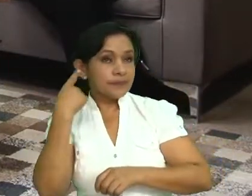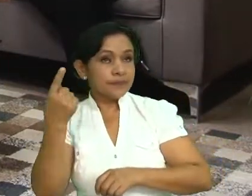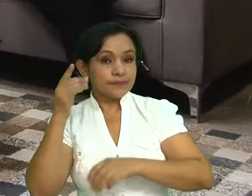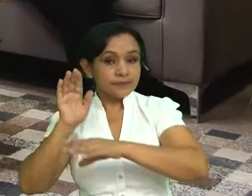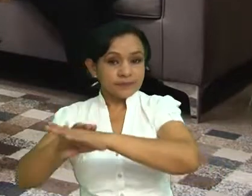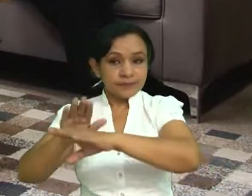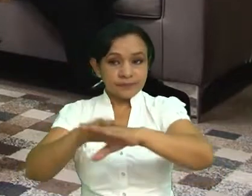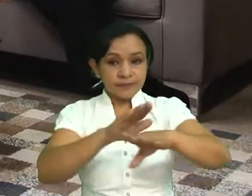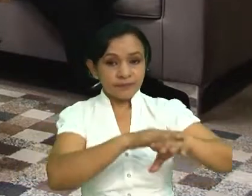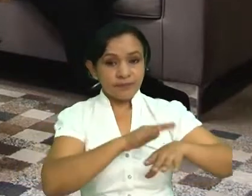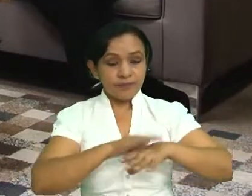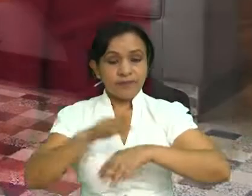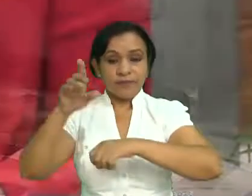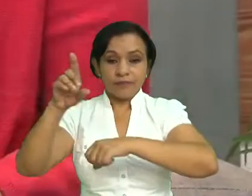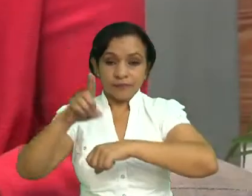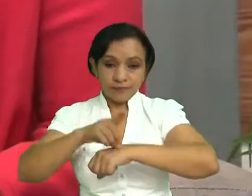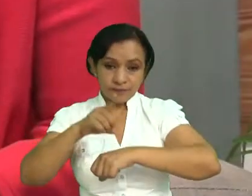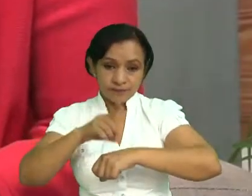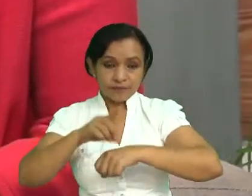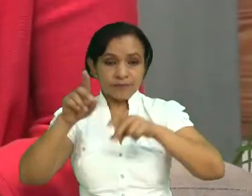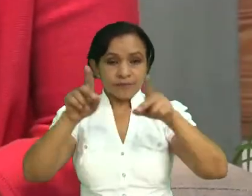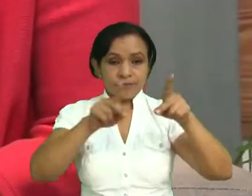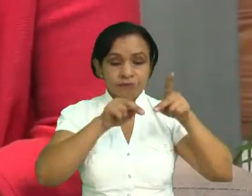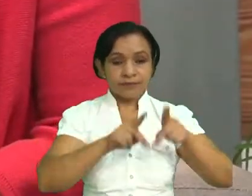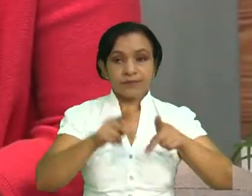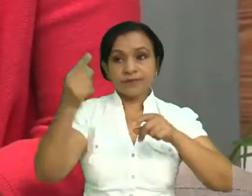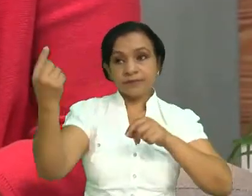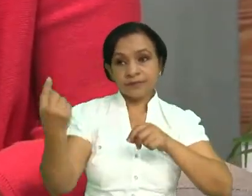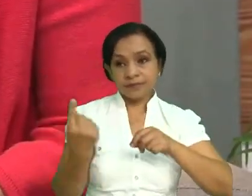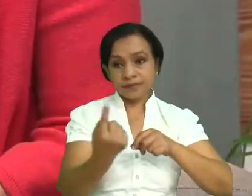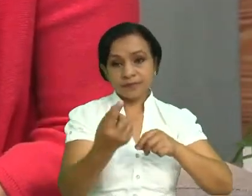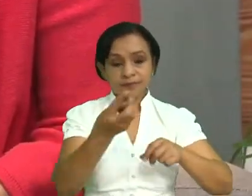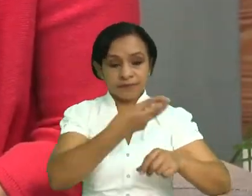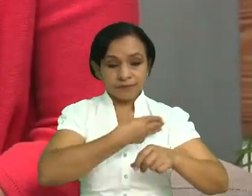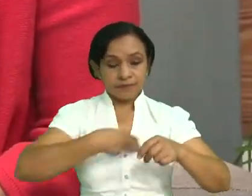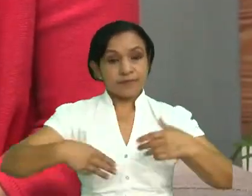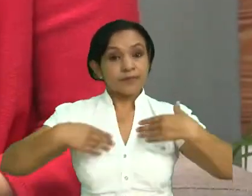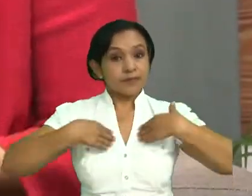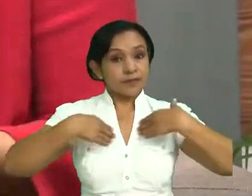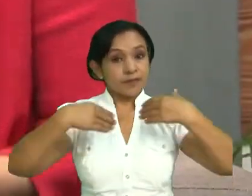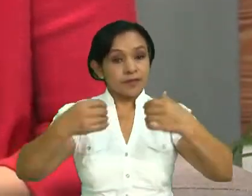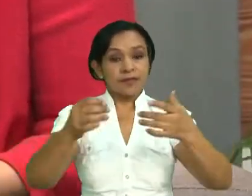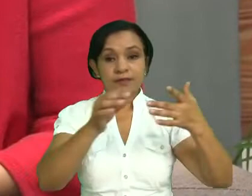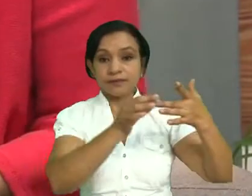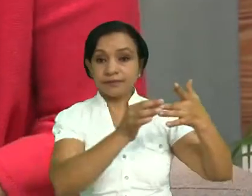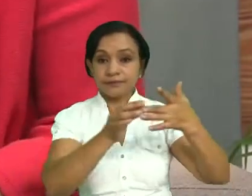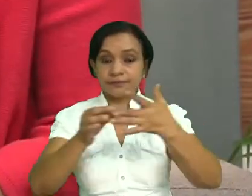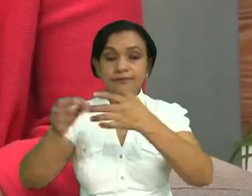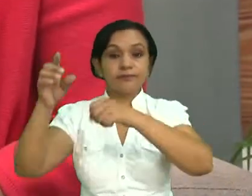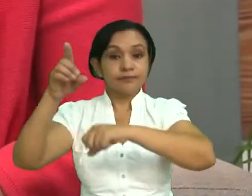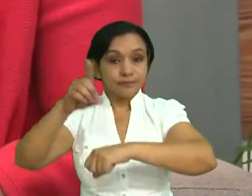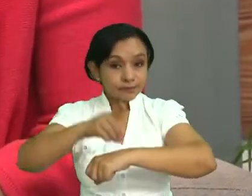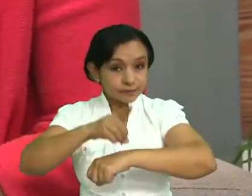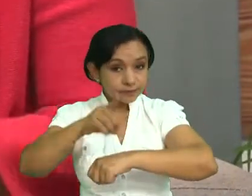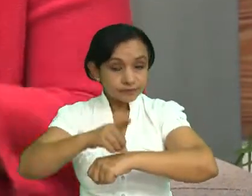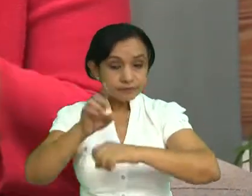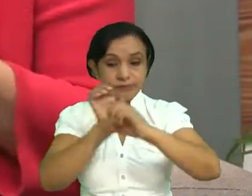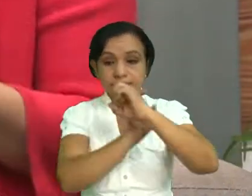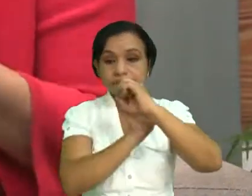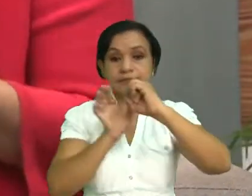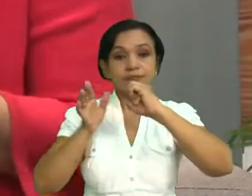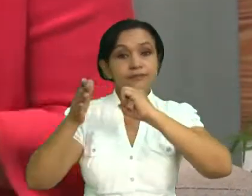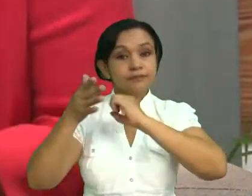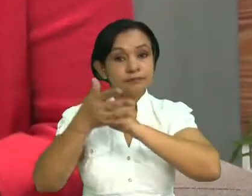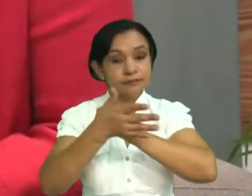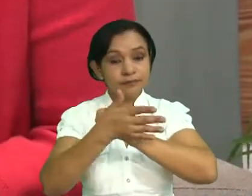invitación a médicos epidemiólogos, el Ministerio de Salud, a especialistas en el tema del coronavirus, y no